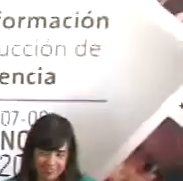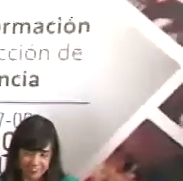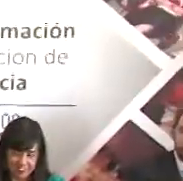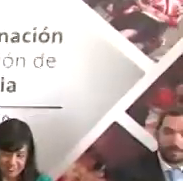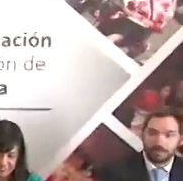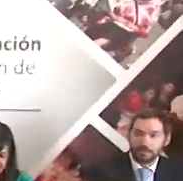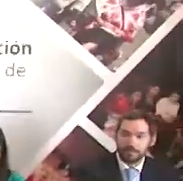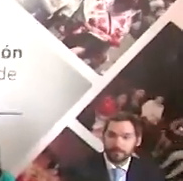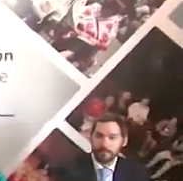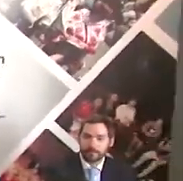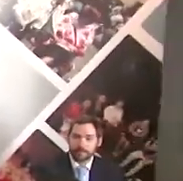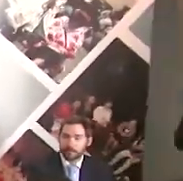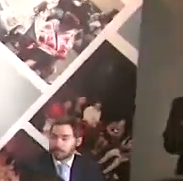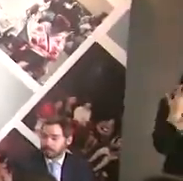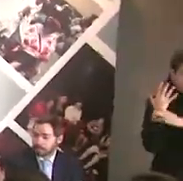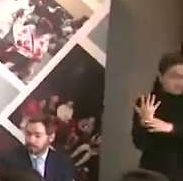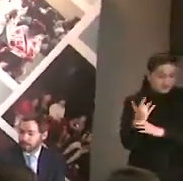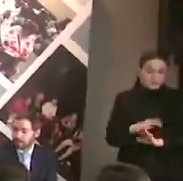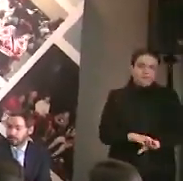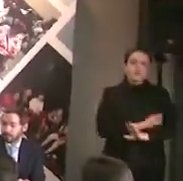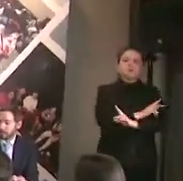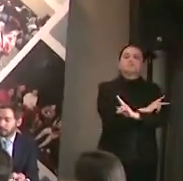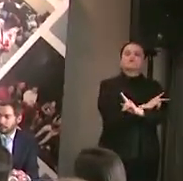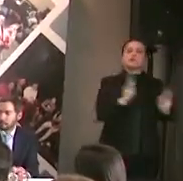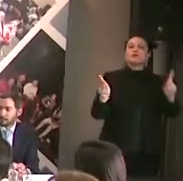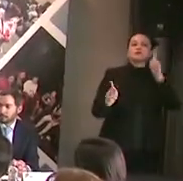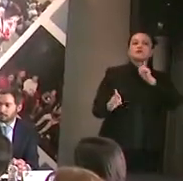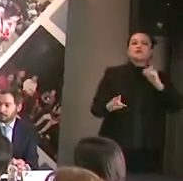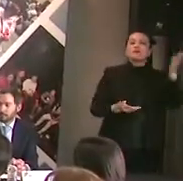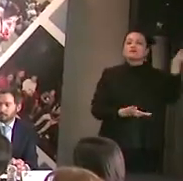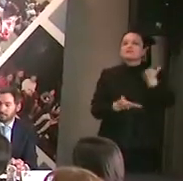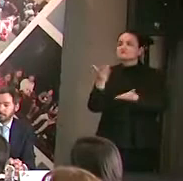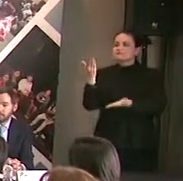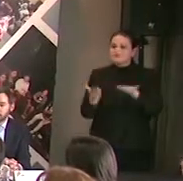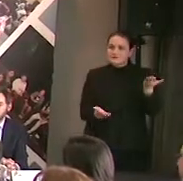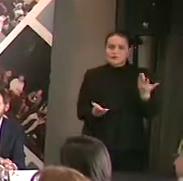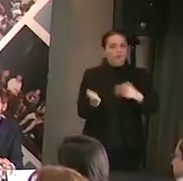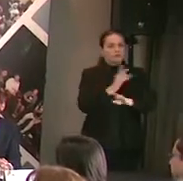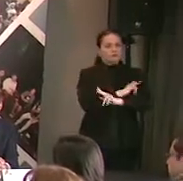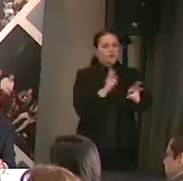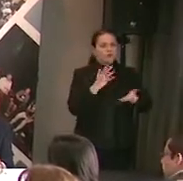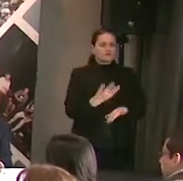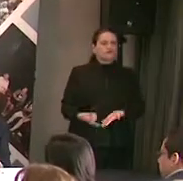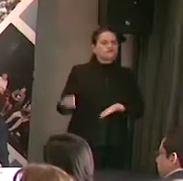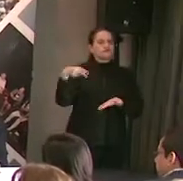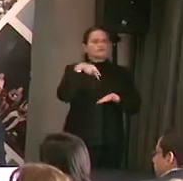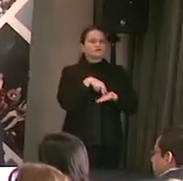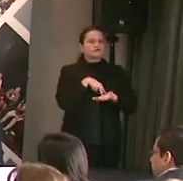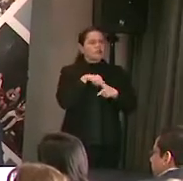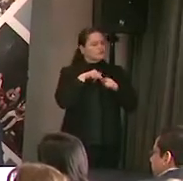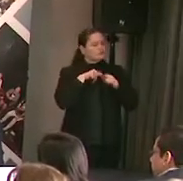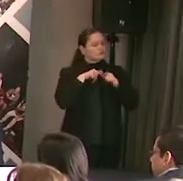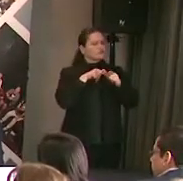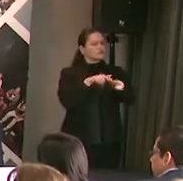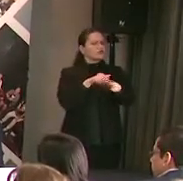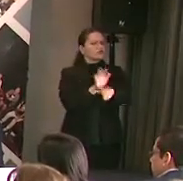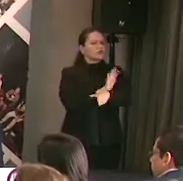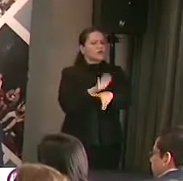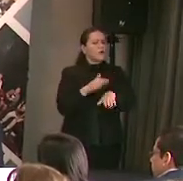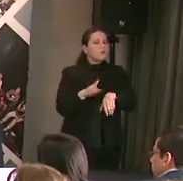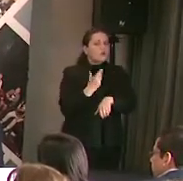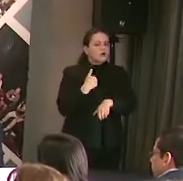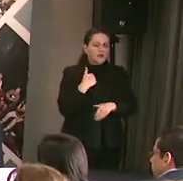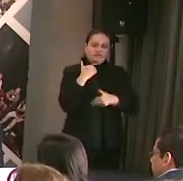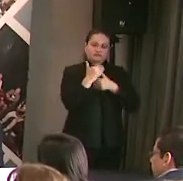ello instamos a todas las aquí presentes. Pongámonos en pie y avancemos desde luego, porque la marcha